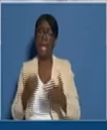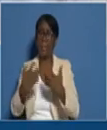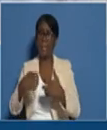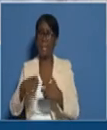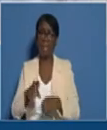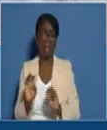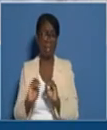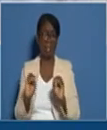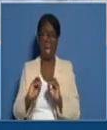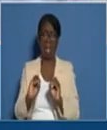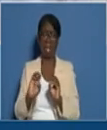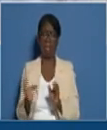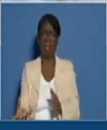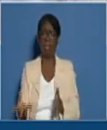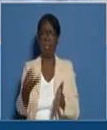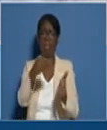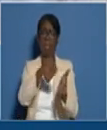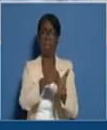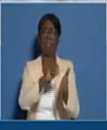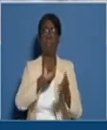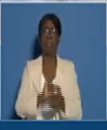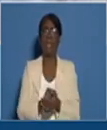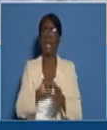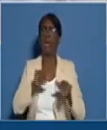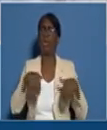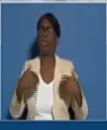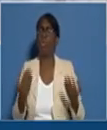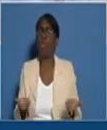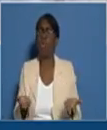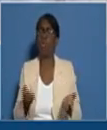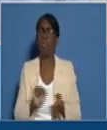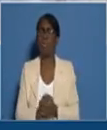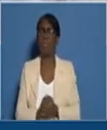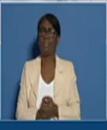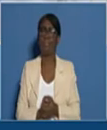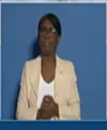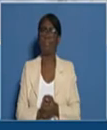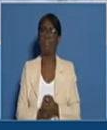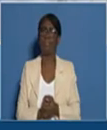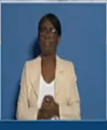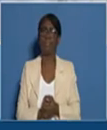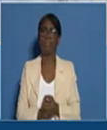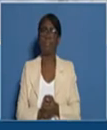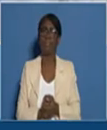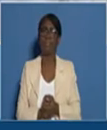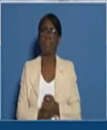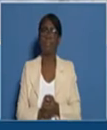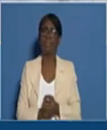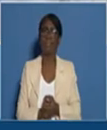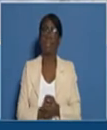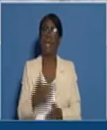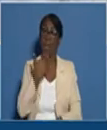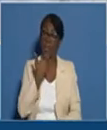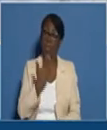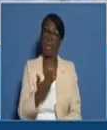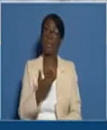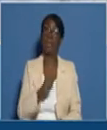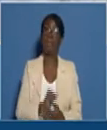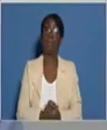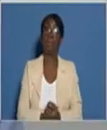hacen este registro. ¿Qué protocolo podría existir para estas? Y muy buena observación, Betseray.